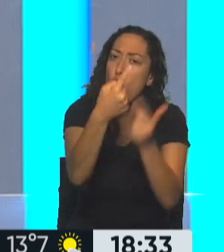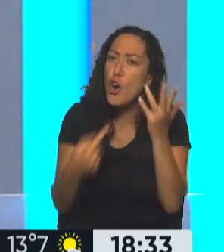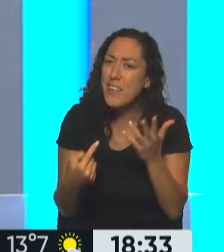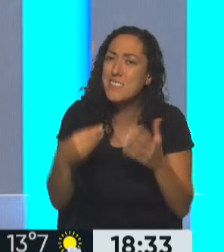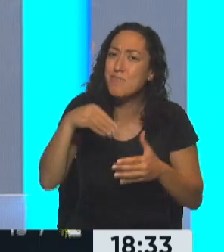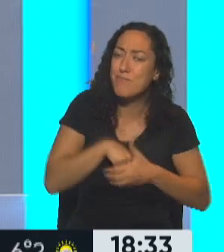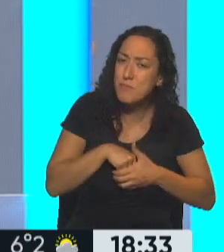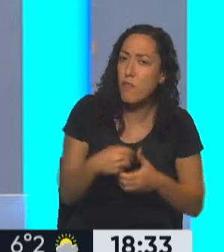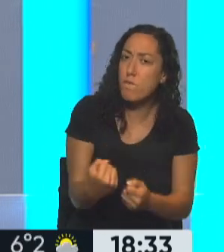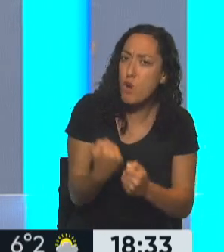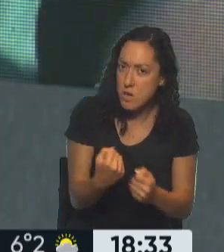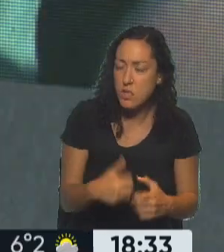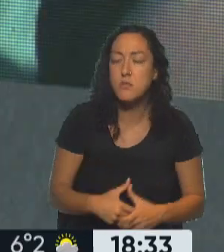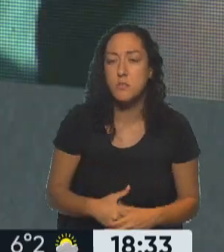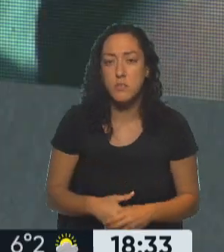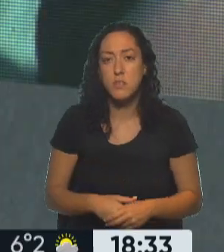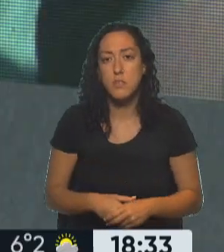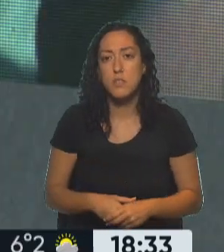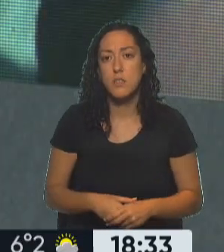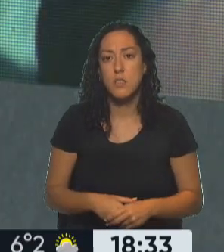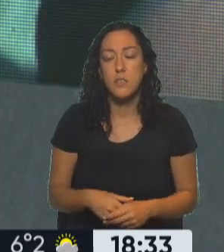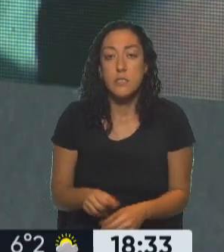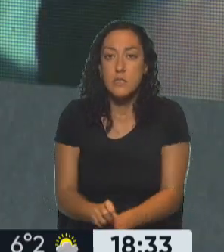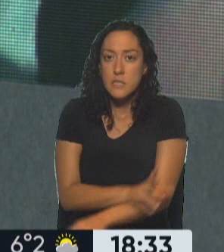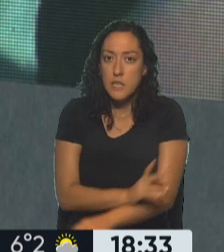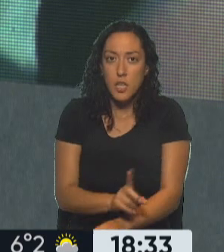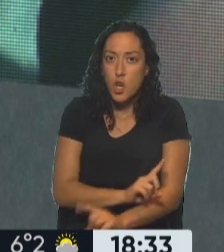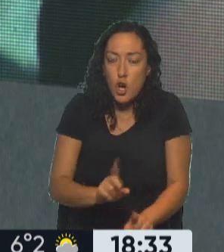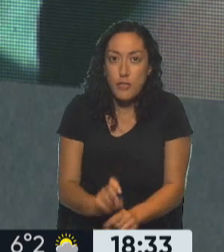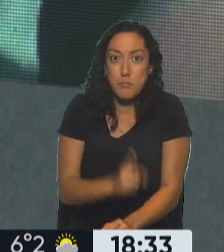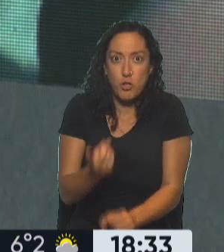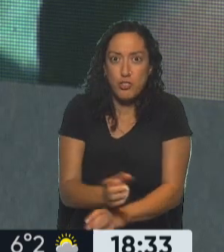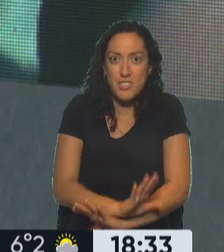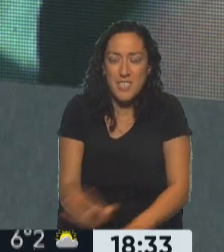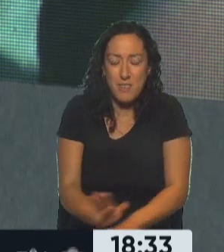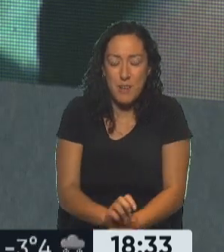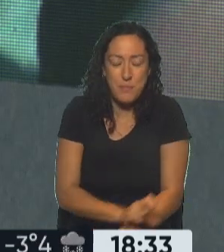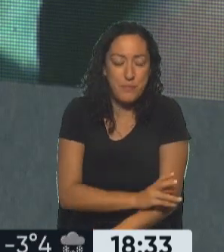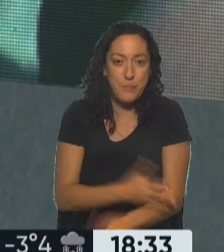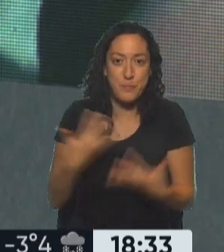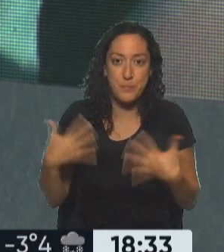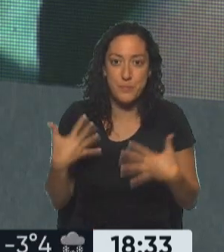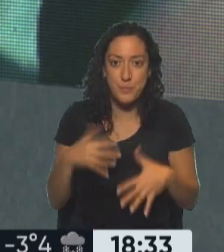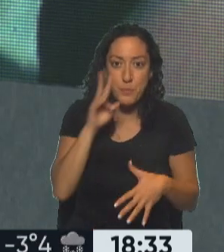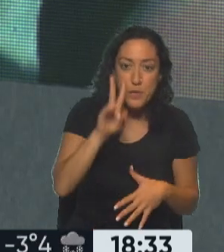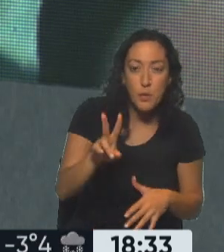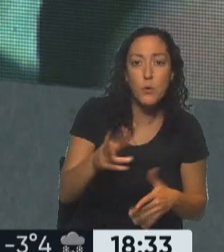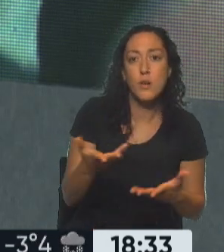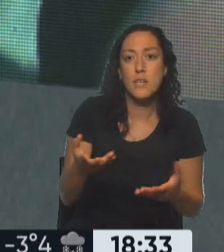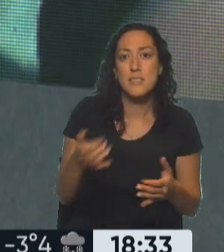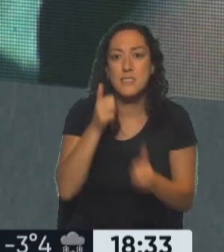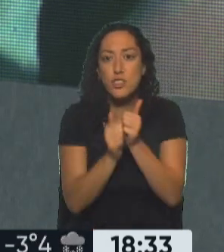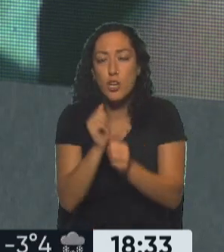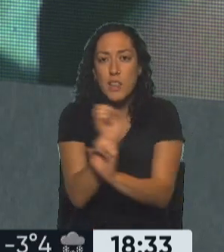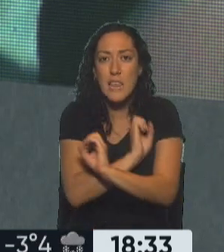¿viste? En valores fuertes. es imposible no conmoverse viendo estas imágenes, escuchándote a vos, repasando. La historia es una historia